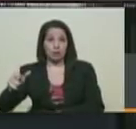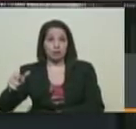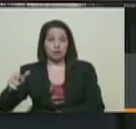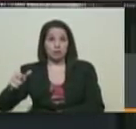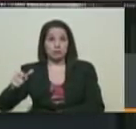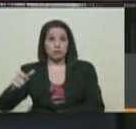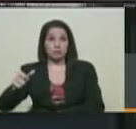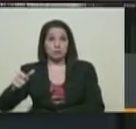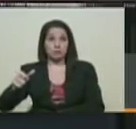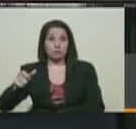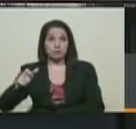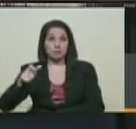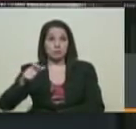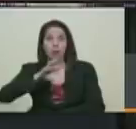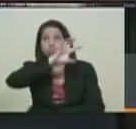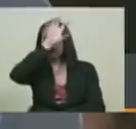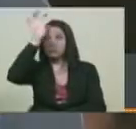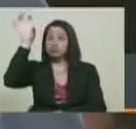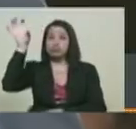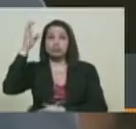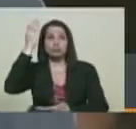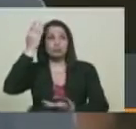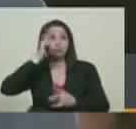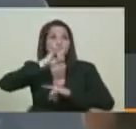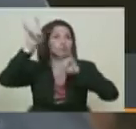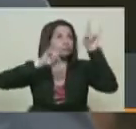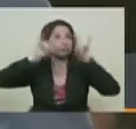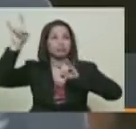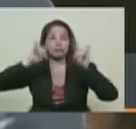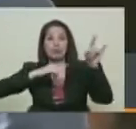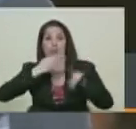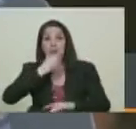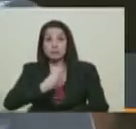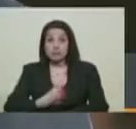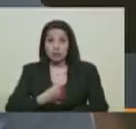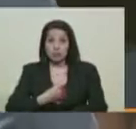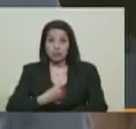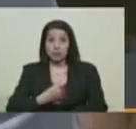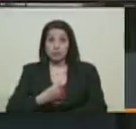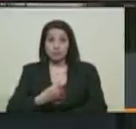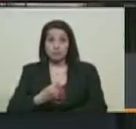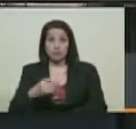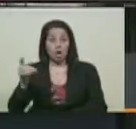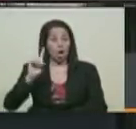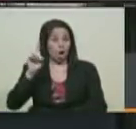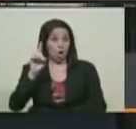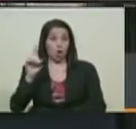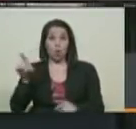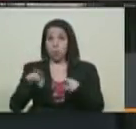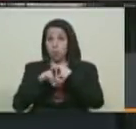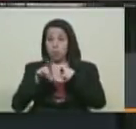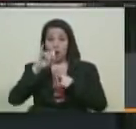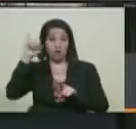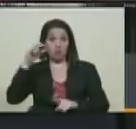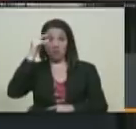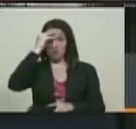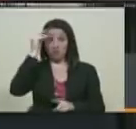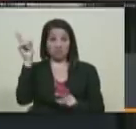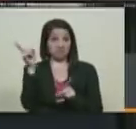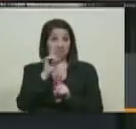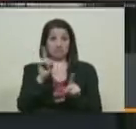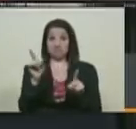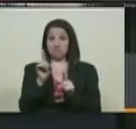ha estado en el exterior durante el mes de diciembre, tuvo varios viajes, no como Julio Borges, que